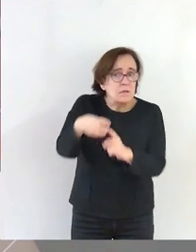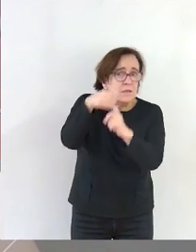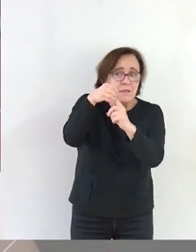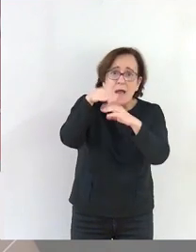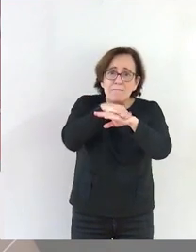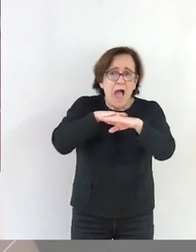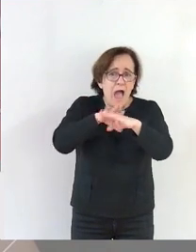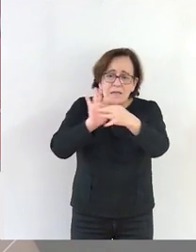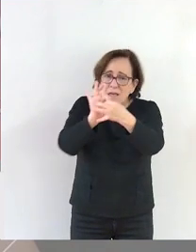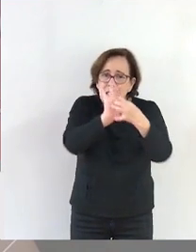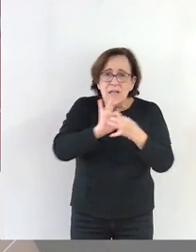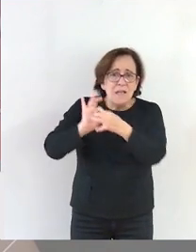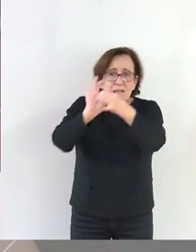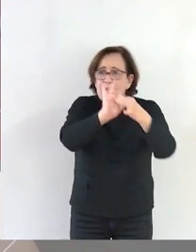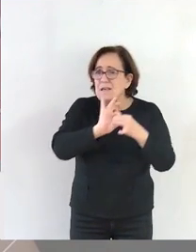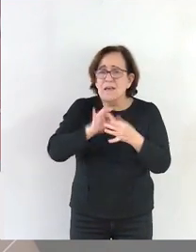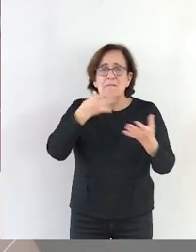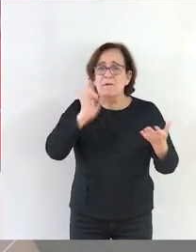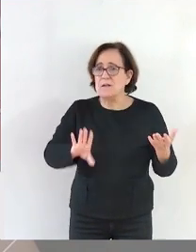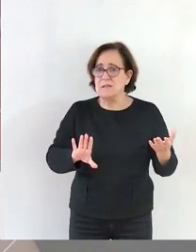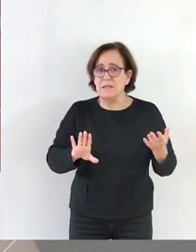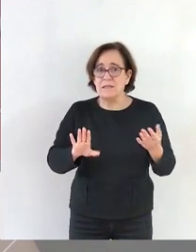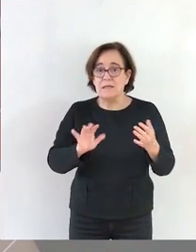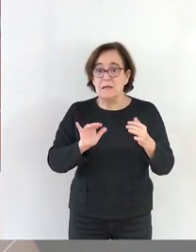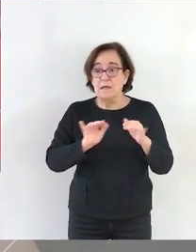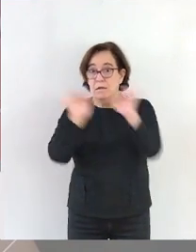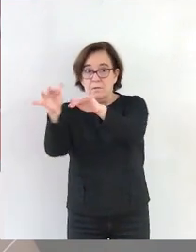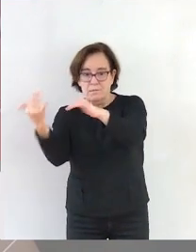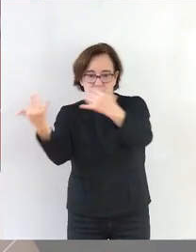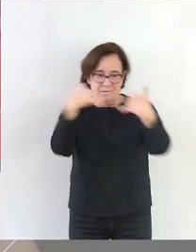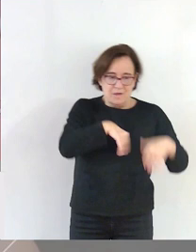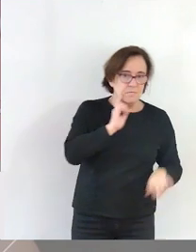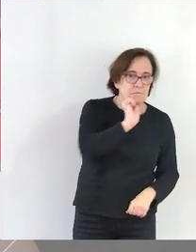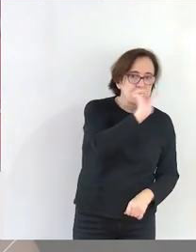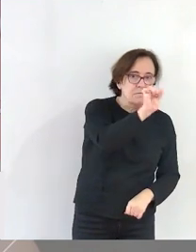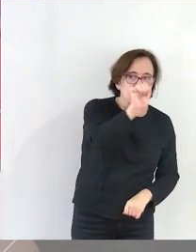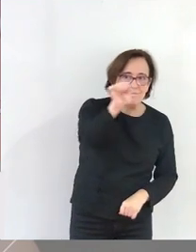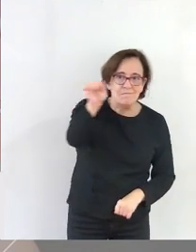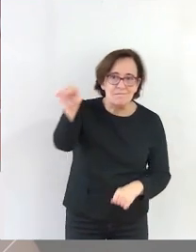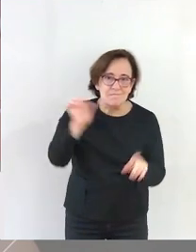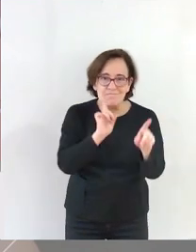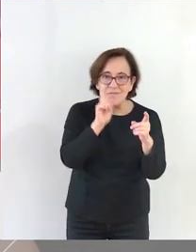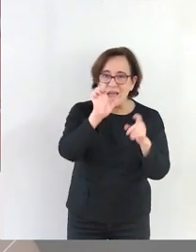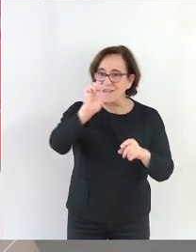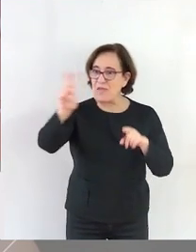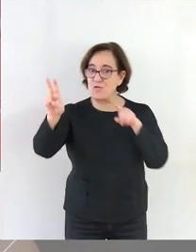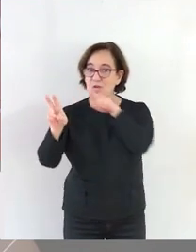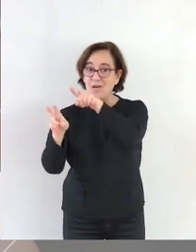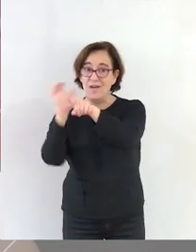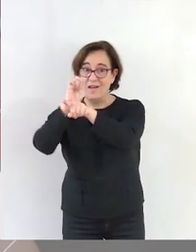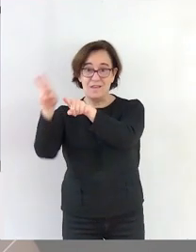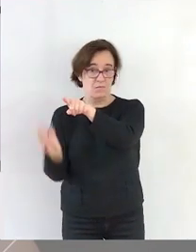eh Quiénes son los migrantes que llaman a las puertas de Estados Unidos Pues tienes ahí